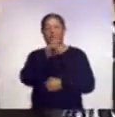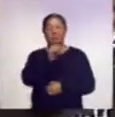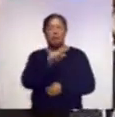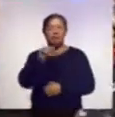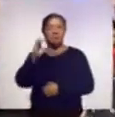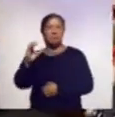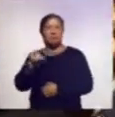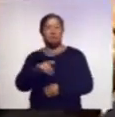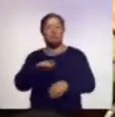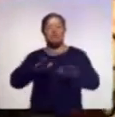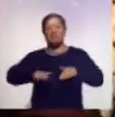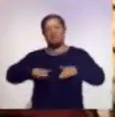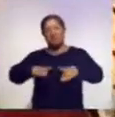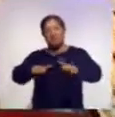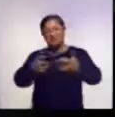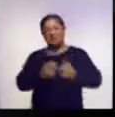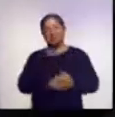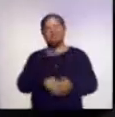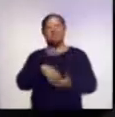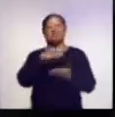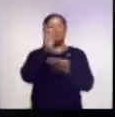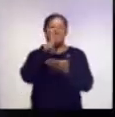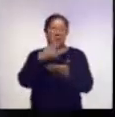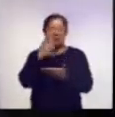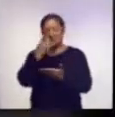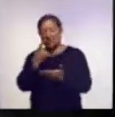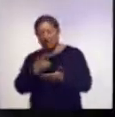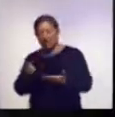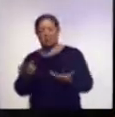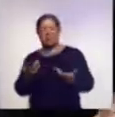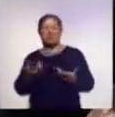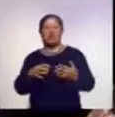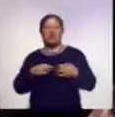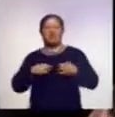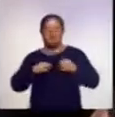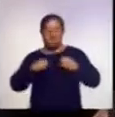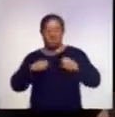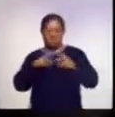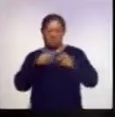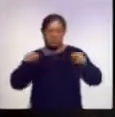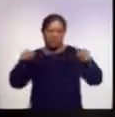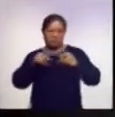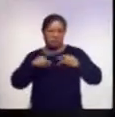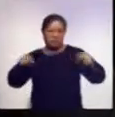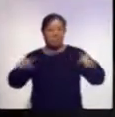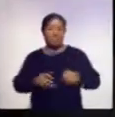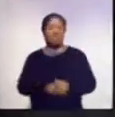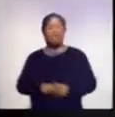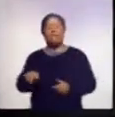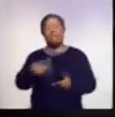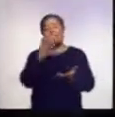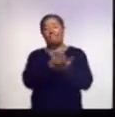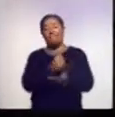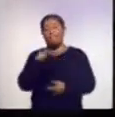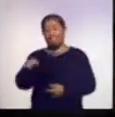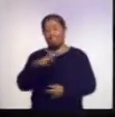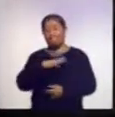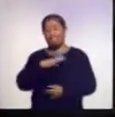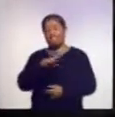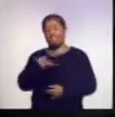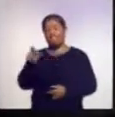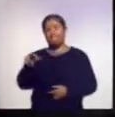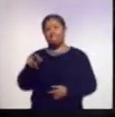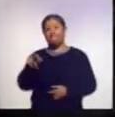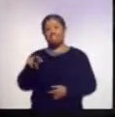vidriada, textiles, maque y laca y fibras vegetales. El galardón nacional lo obtuvo Fructuoso Xalapa Luna